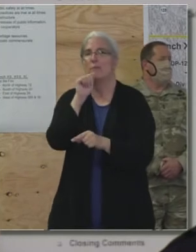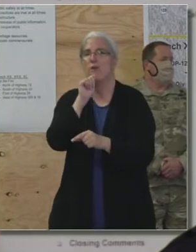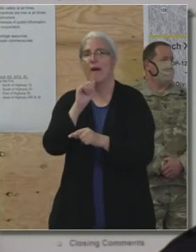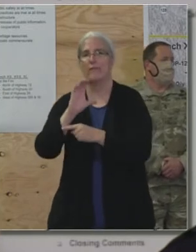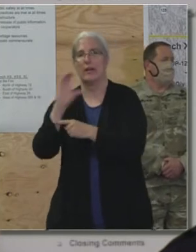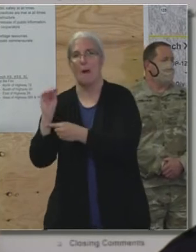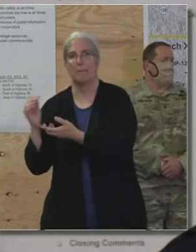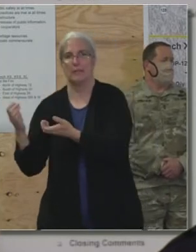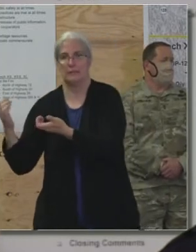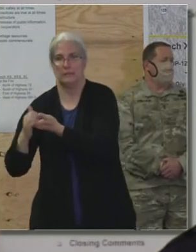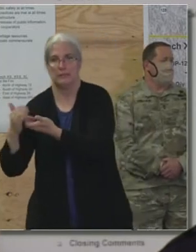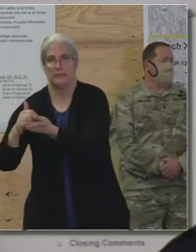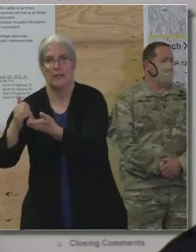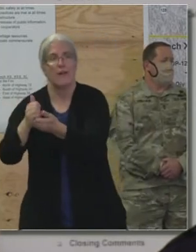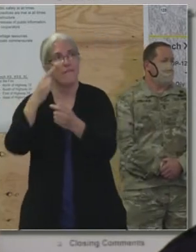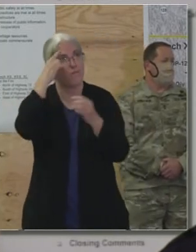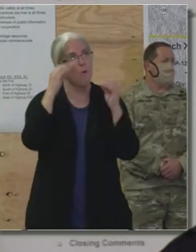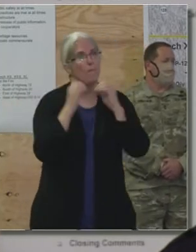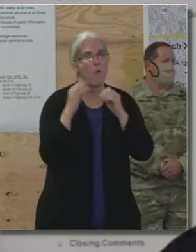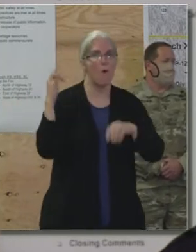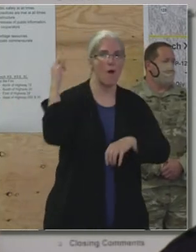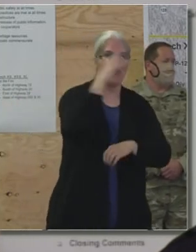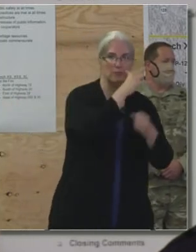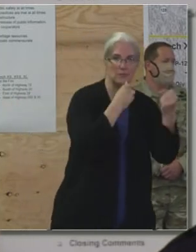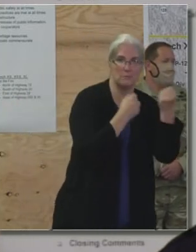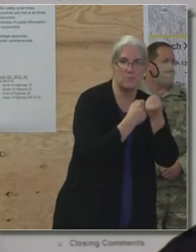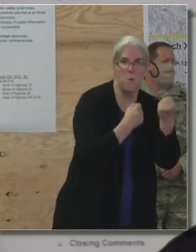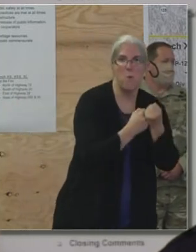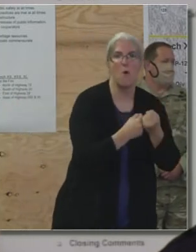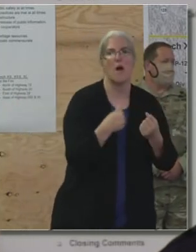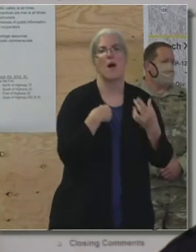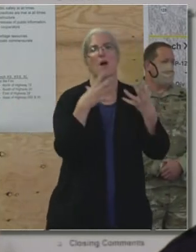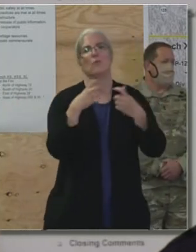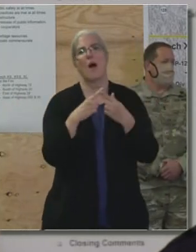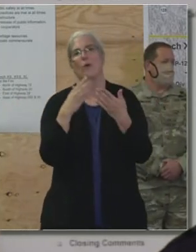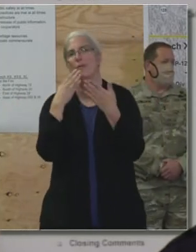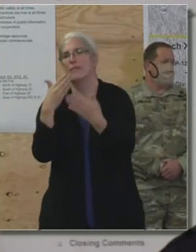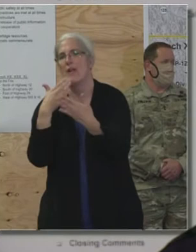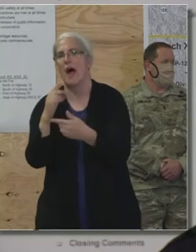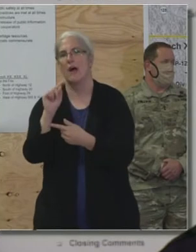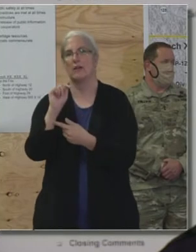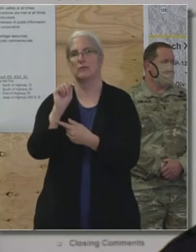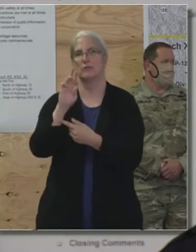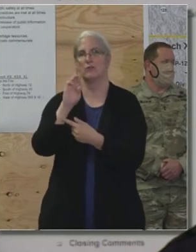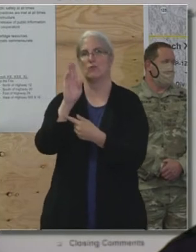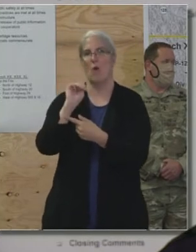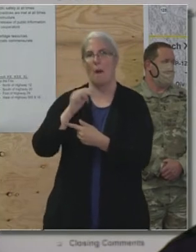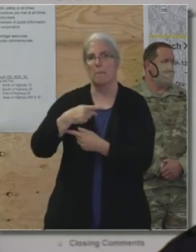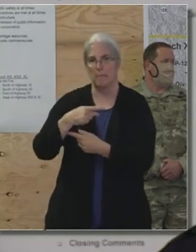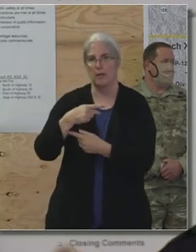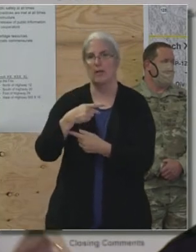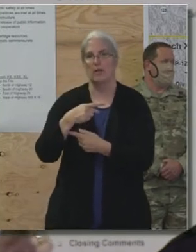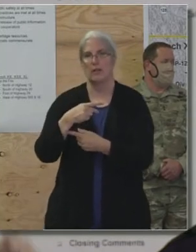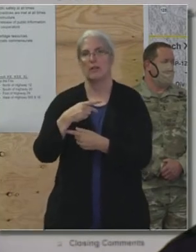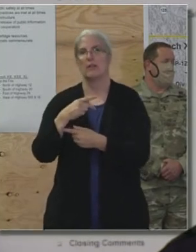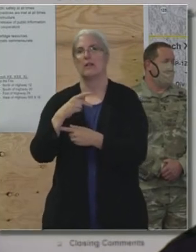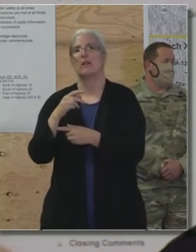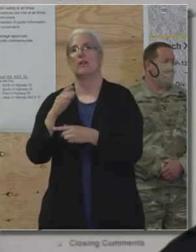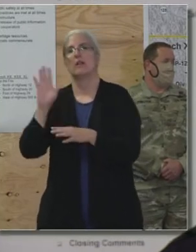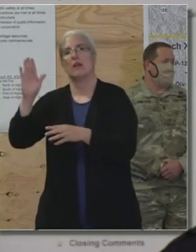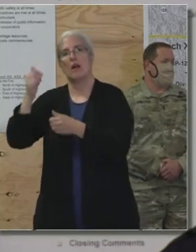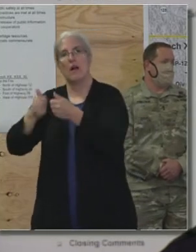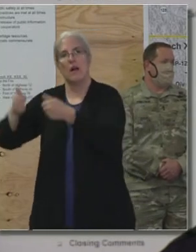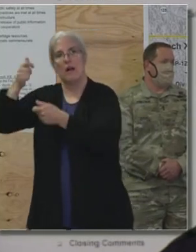aéreo y también obtener más apoyo federal quiero dar gracias a la administración del club abastense en particular que se encuentra